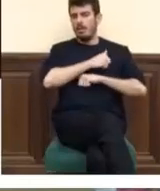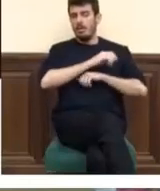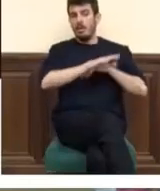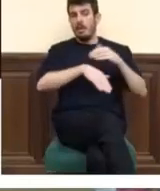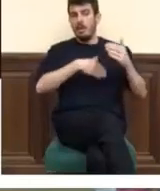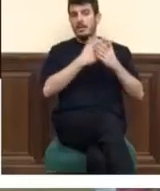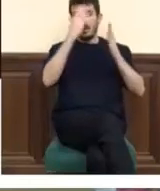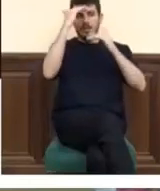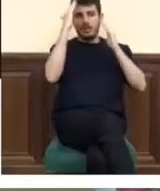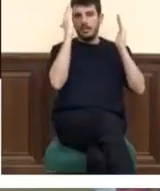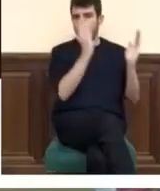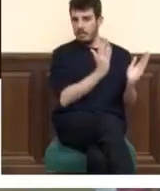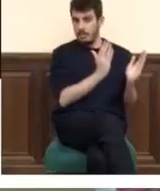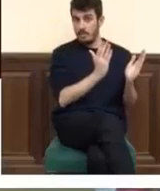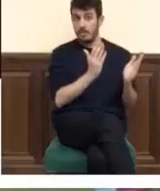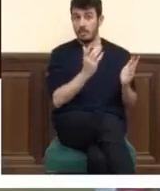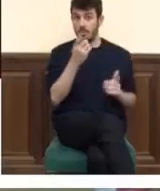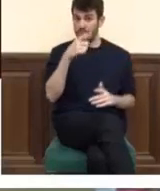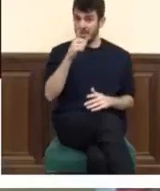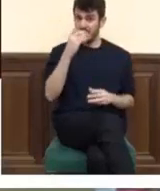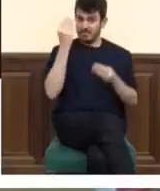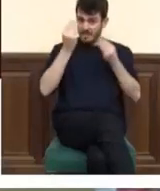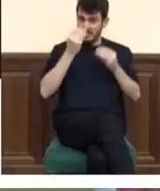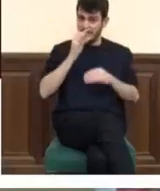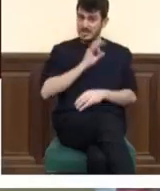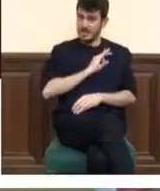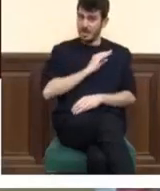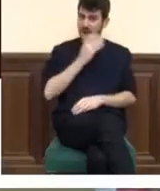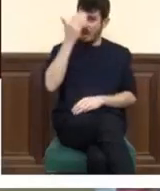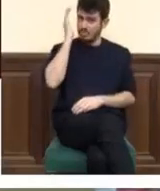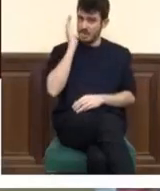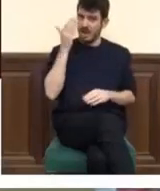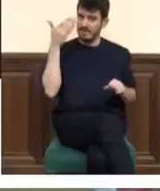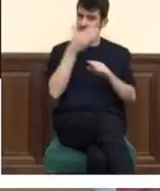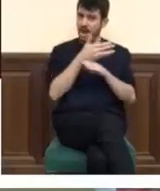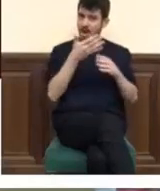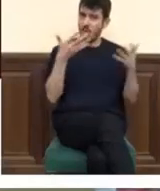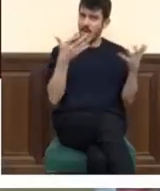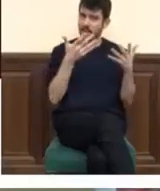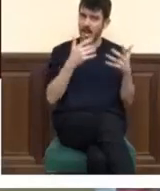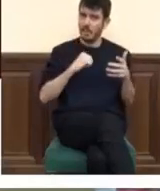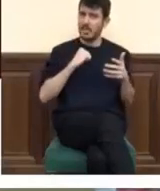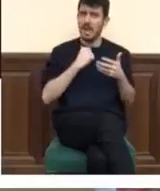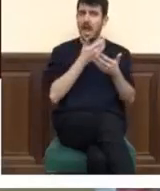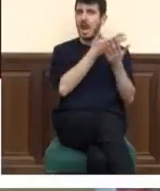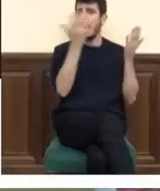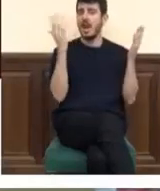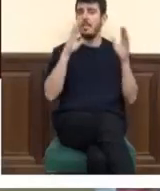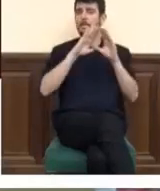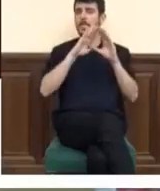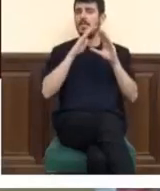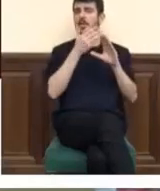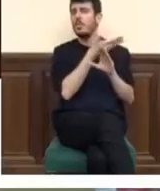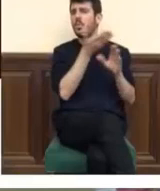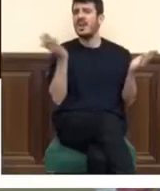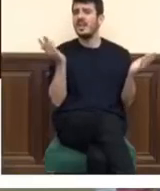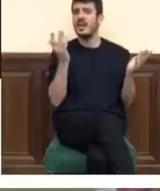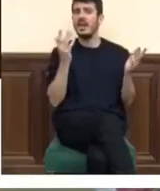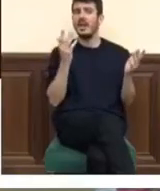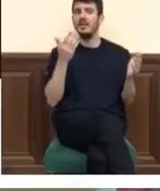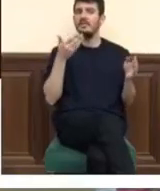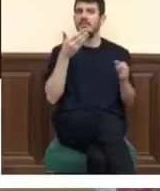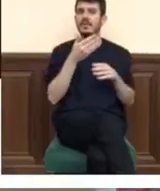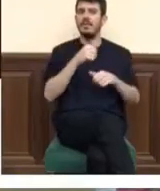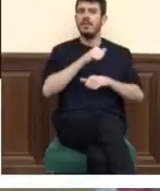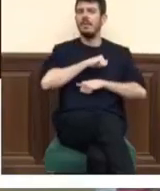que la atiendan. ¿Ustedes creen que la señora Ayuso va a la urgencia de cualquier hospital madrileño y se tira horas esperando